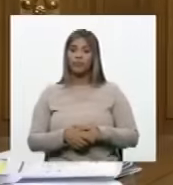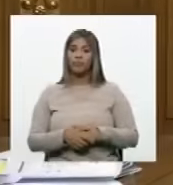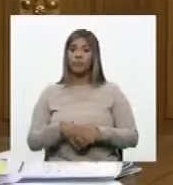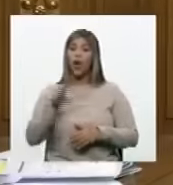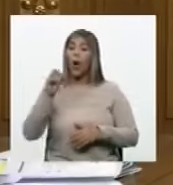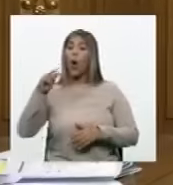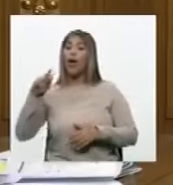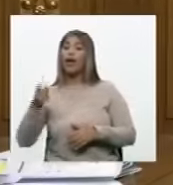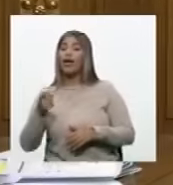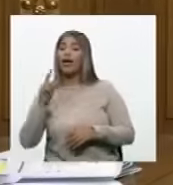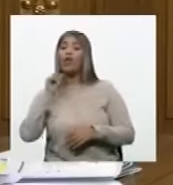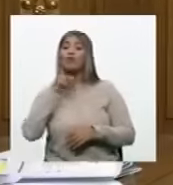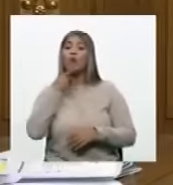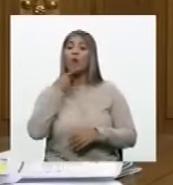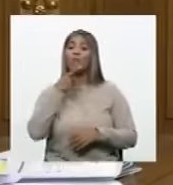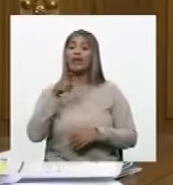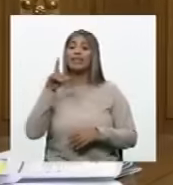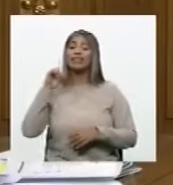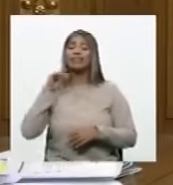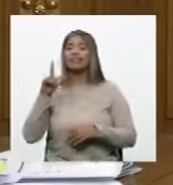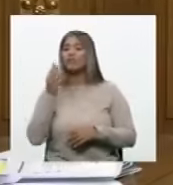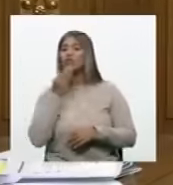ONG llamada Chamos.